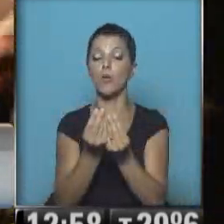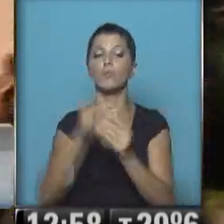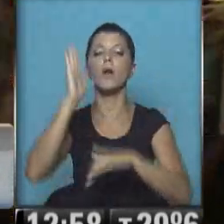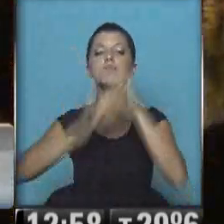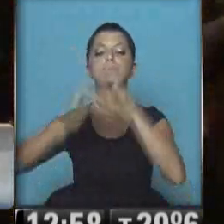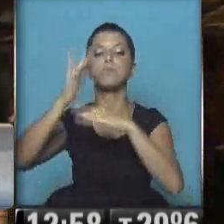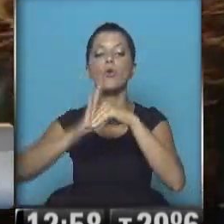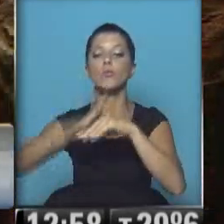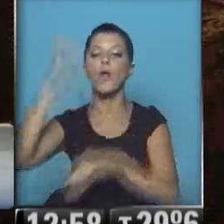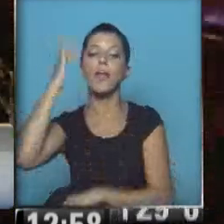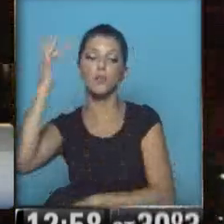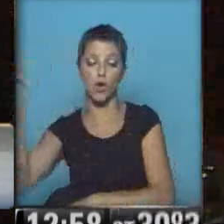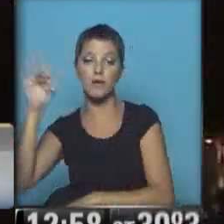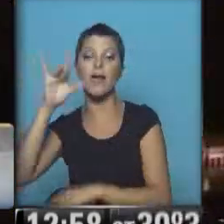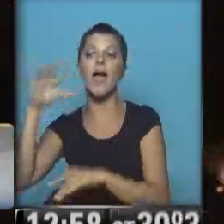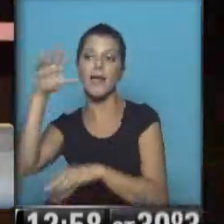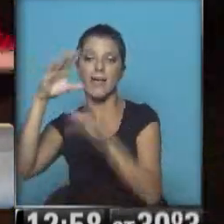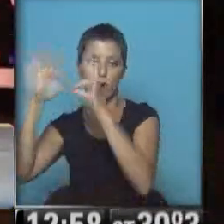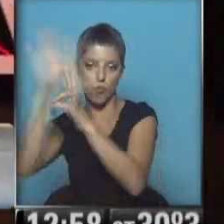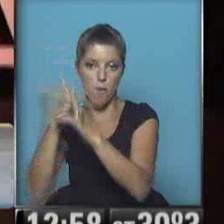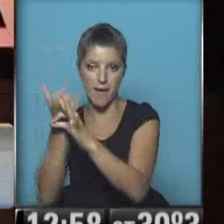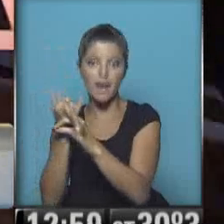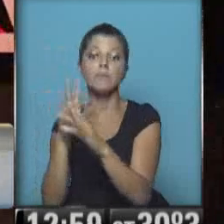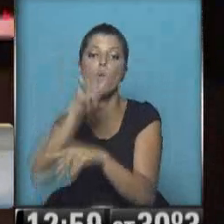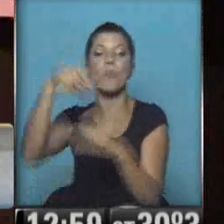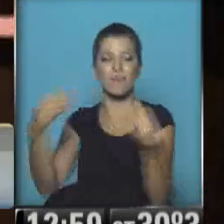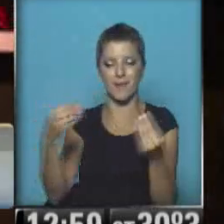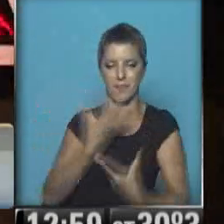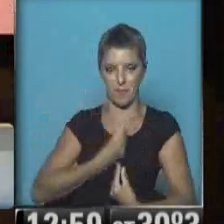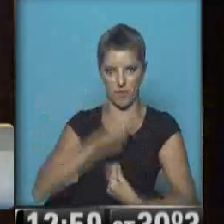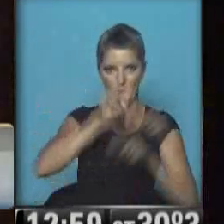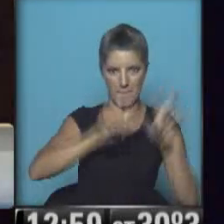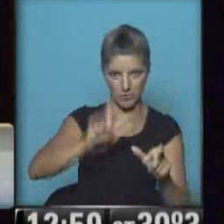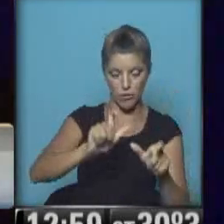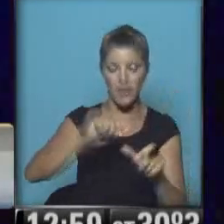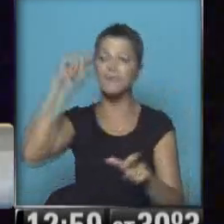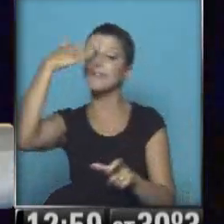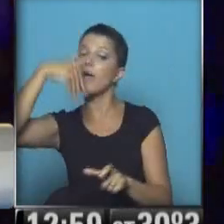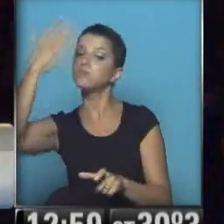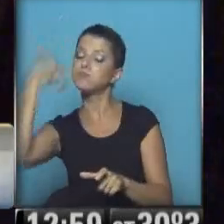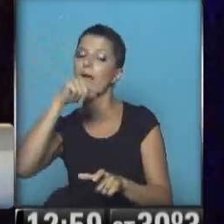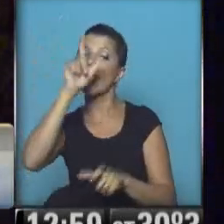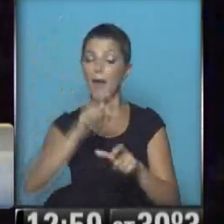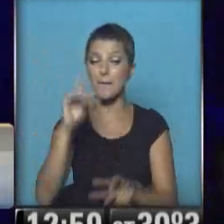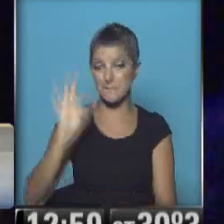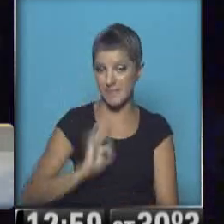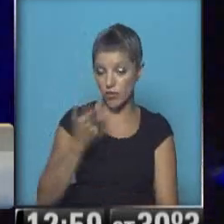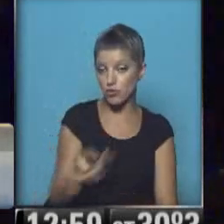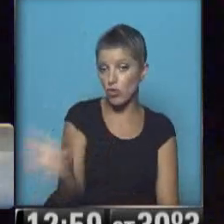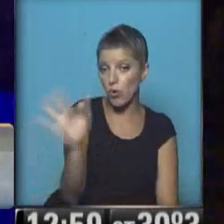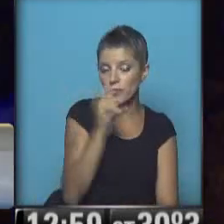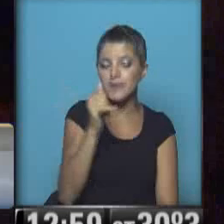que se instaura en Europa gracias al miedo y que tiene su registro en la vida cotidiana, naturalizando